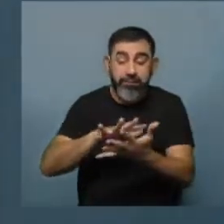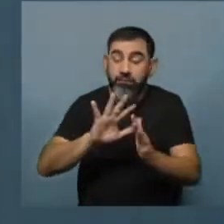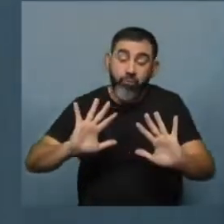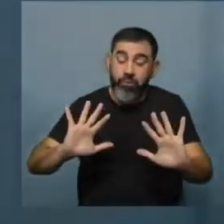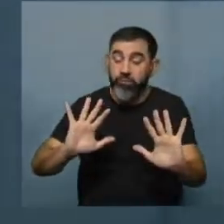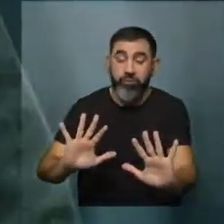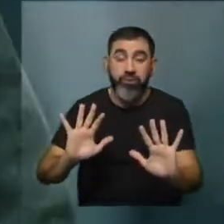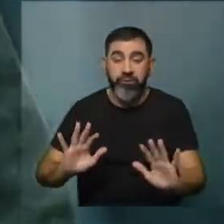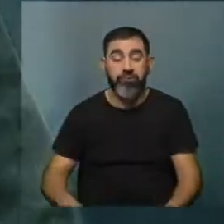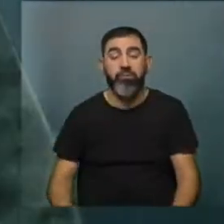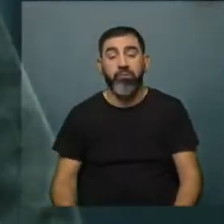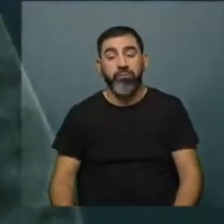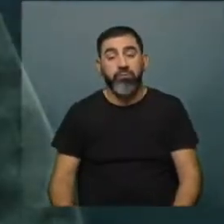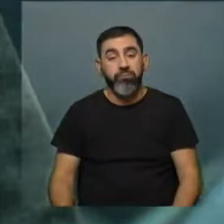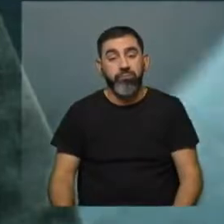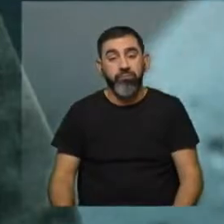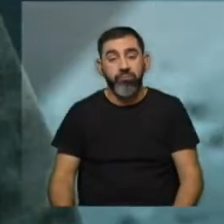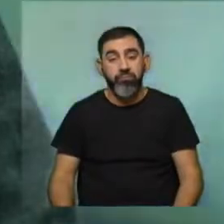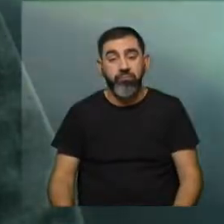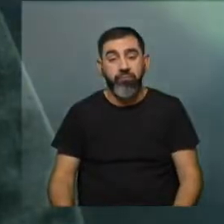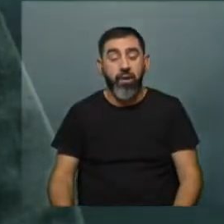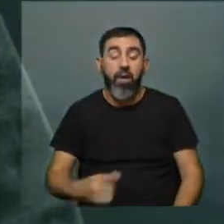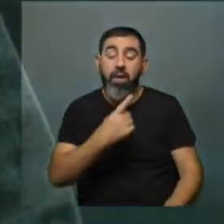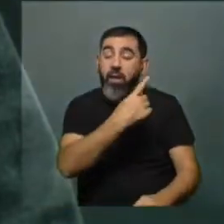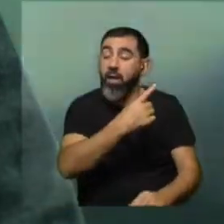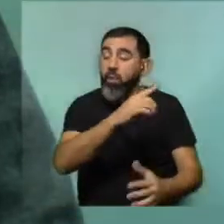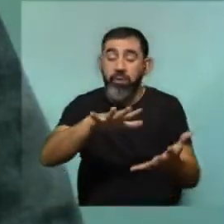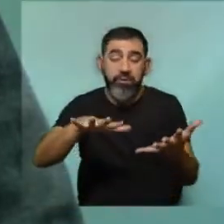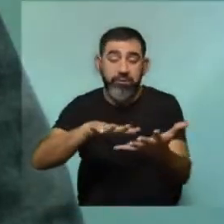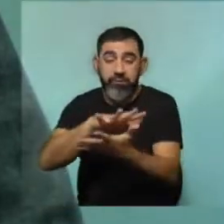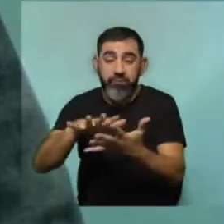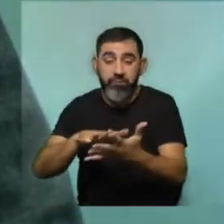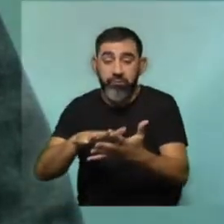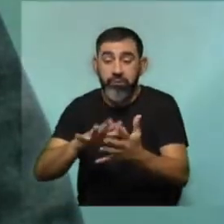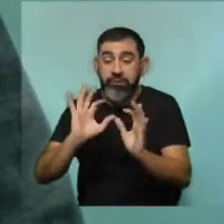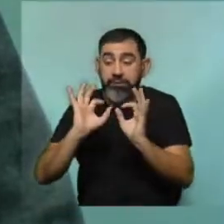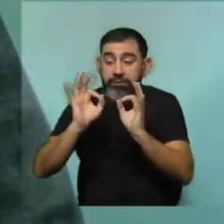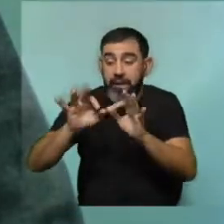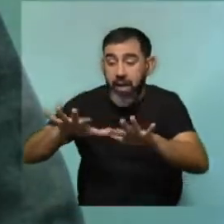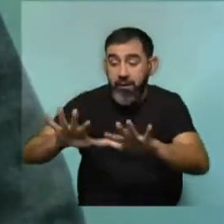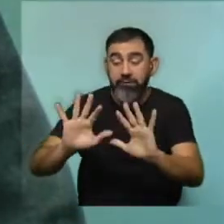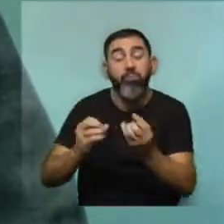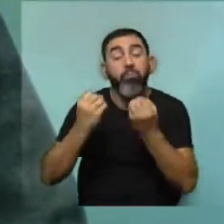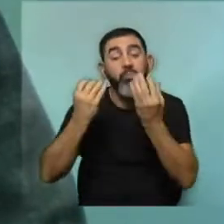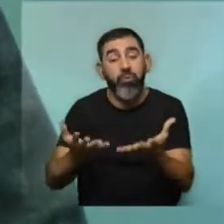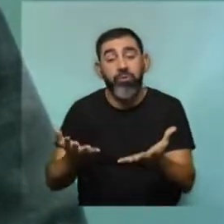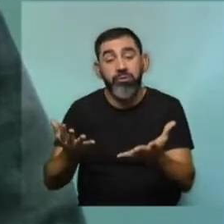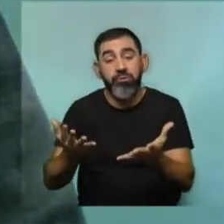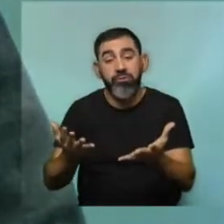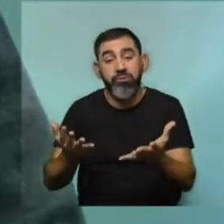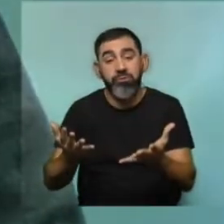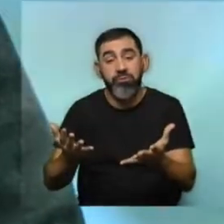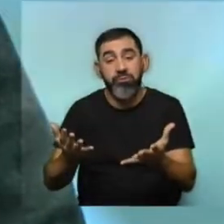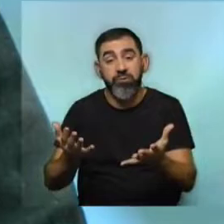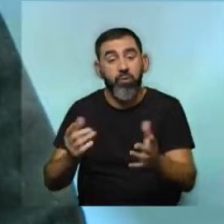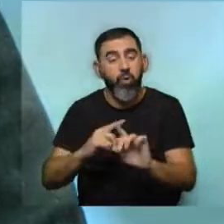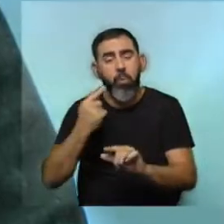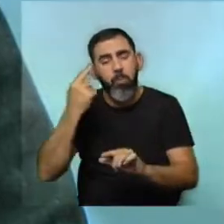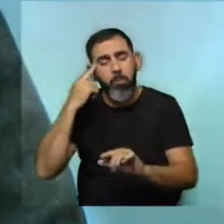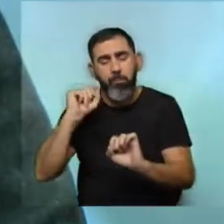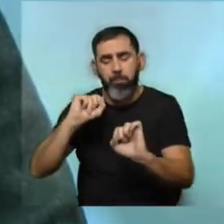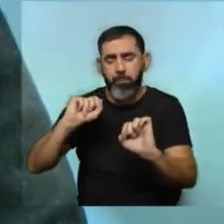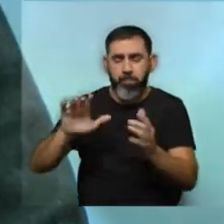escenario? Creo que es un poco de todo. De alguna manera llegamos a este punto porque sin poner en juicio